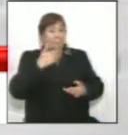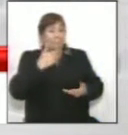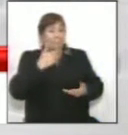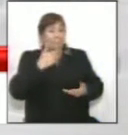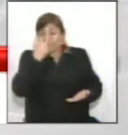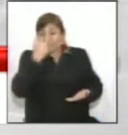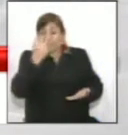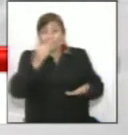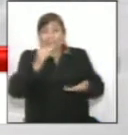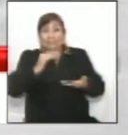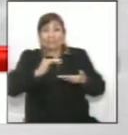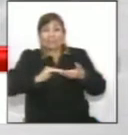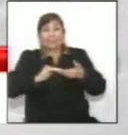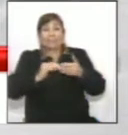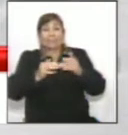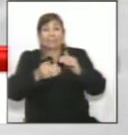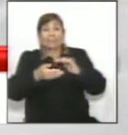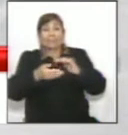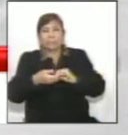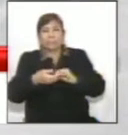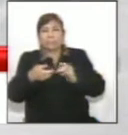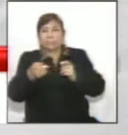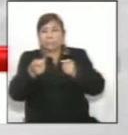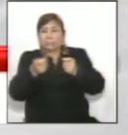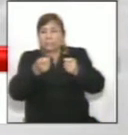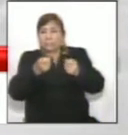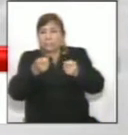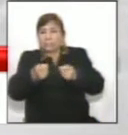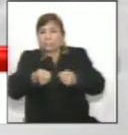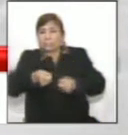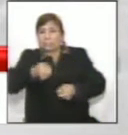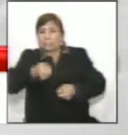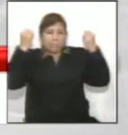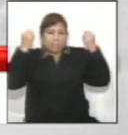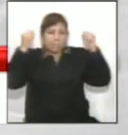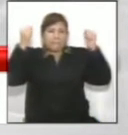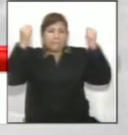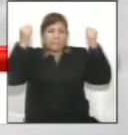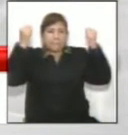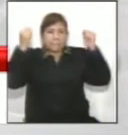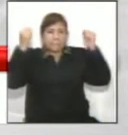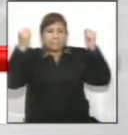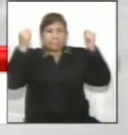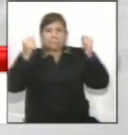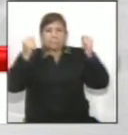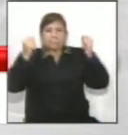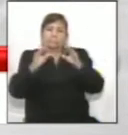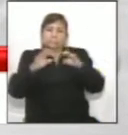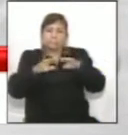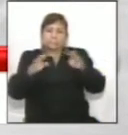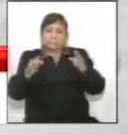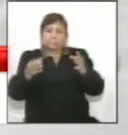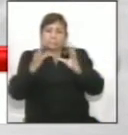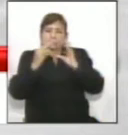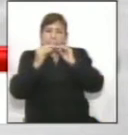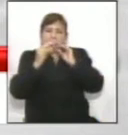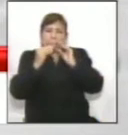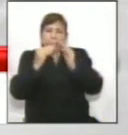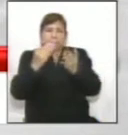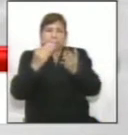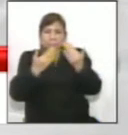comunidades nativas y a sus líderes realizar protestas y pedir mesas de diálogos para suscribir acuerdos con